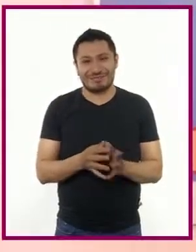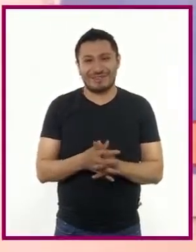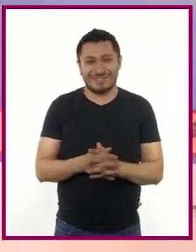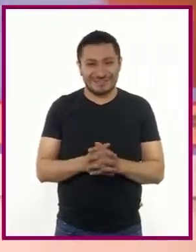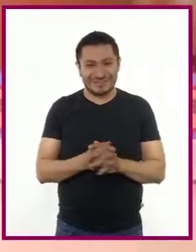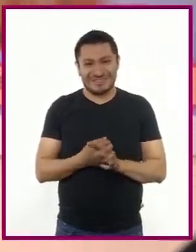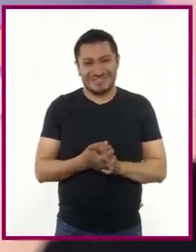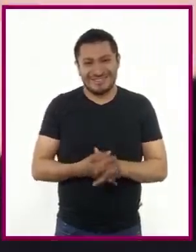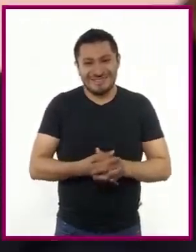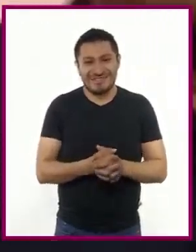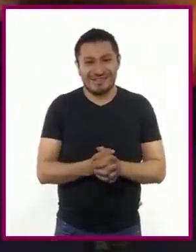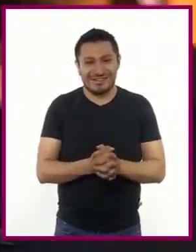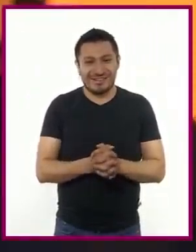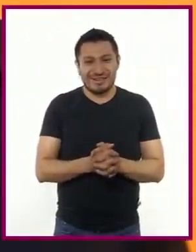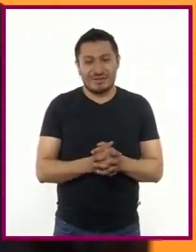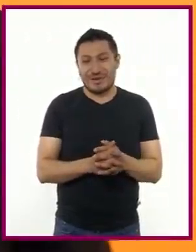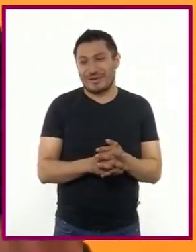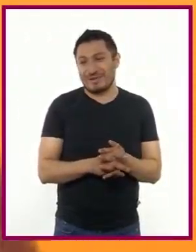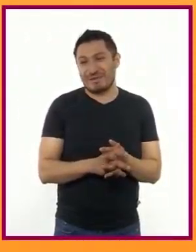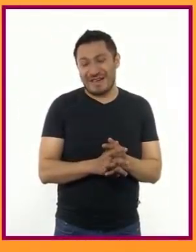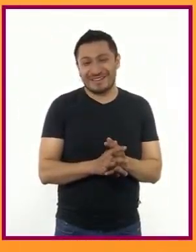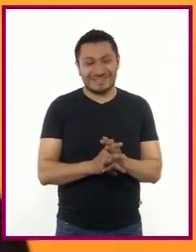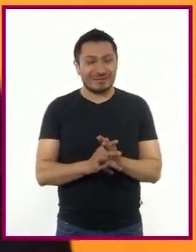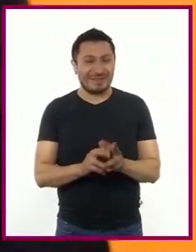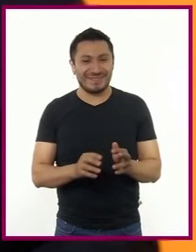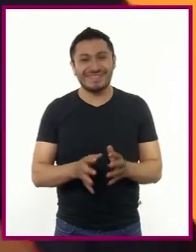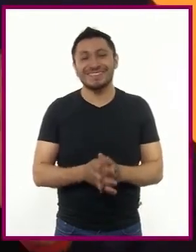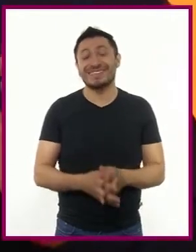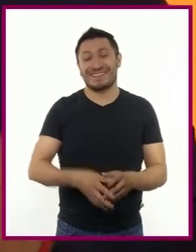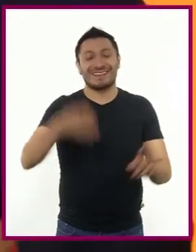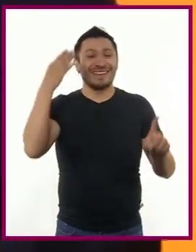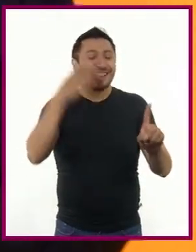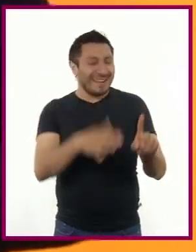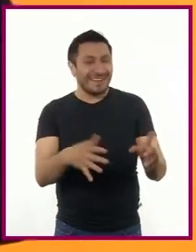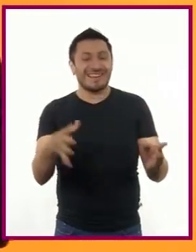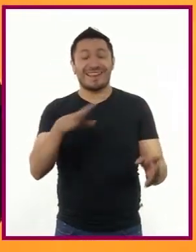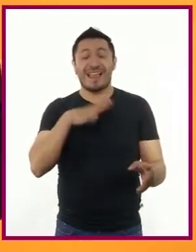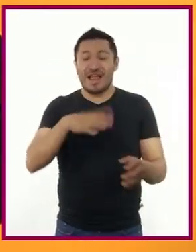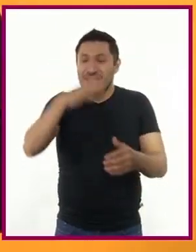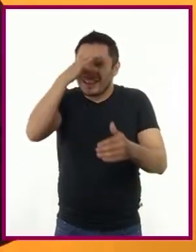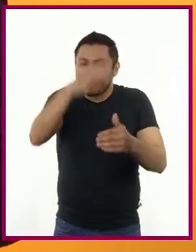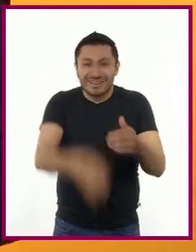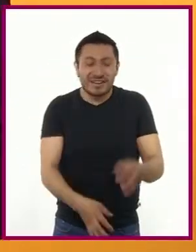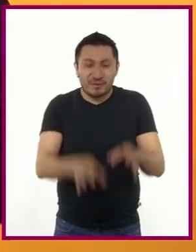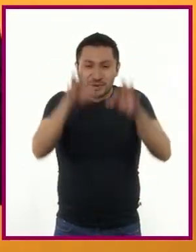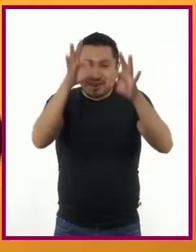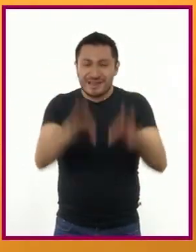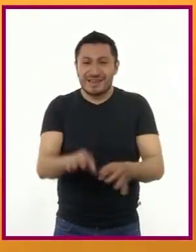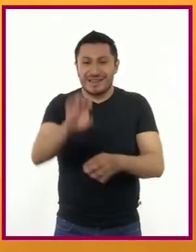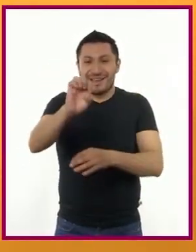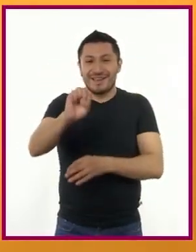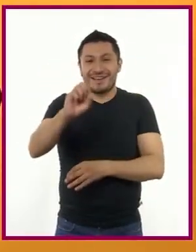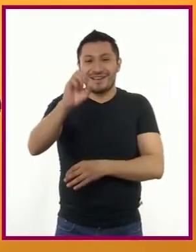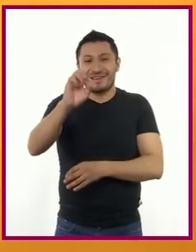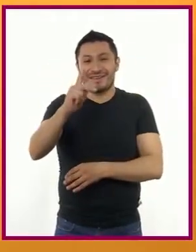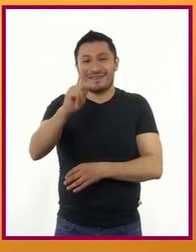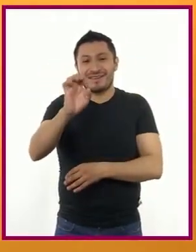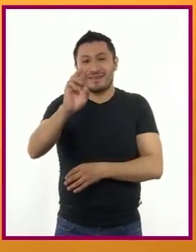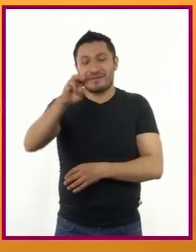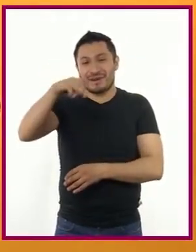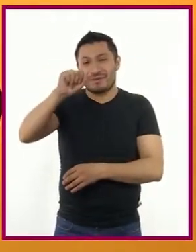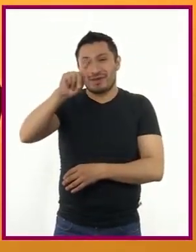La función principal del epidídimo es terminar la maduración de los espermatozoides, en la cual